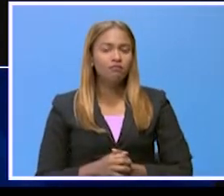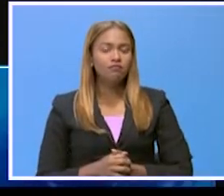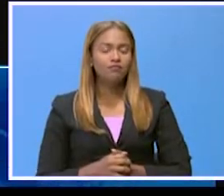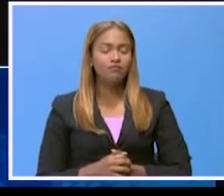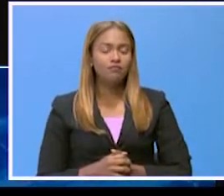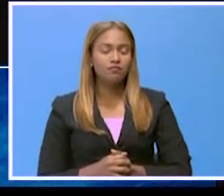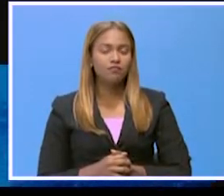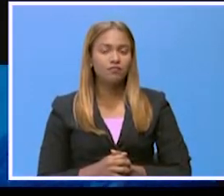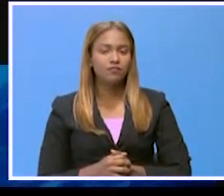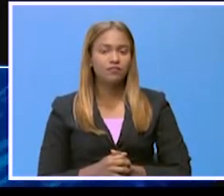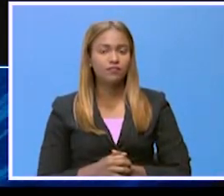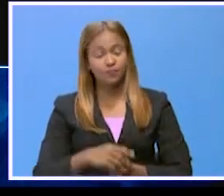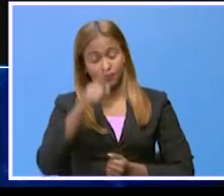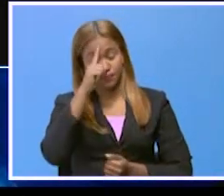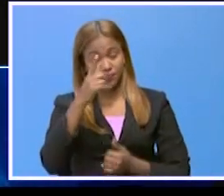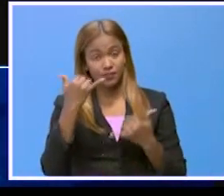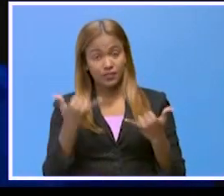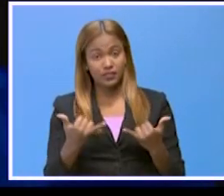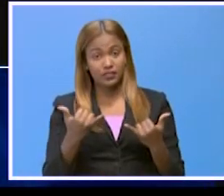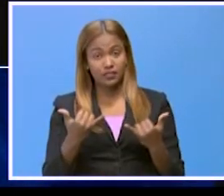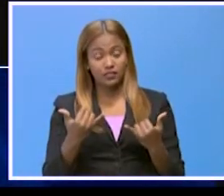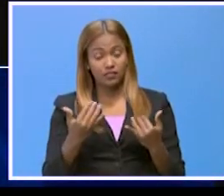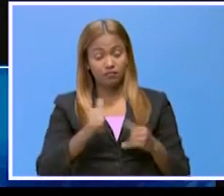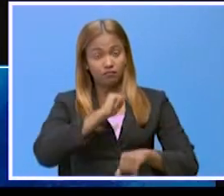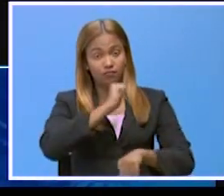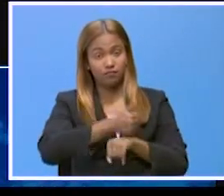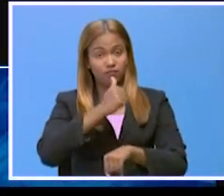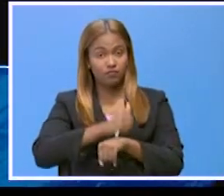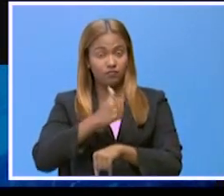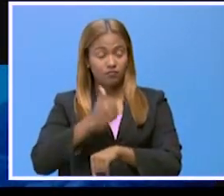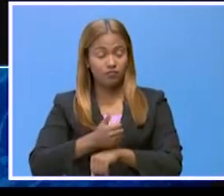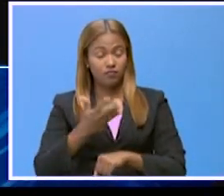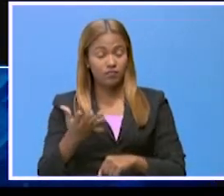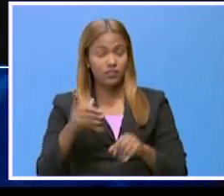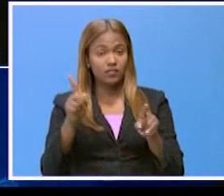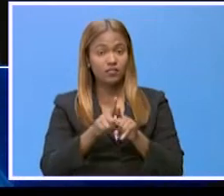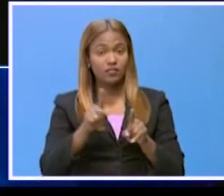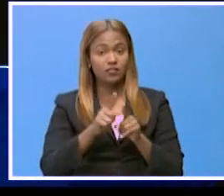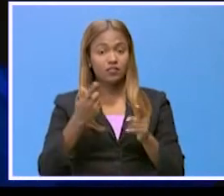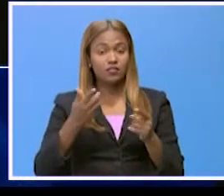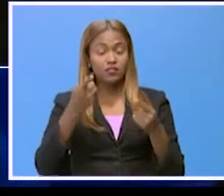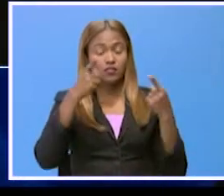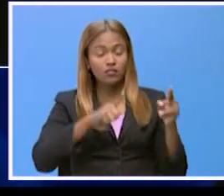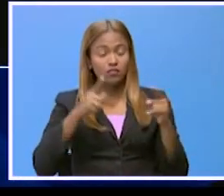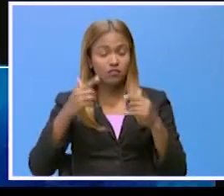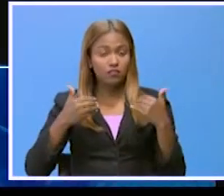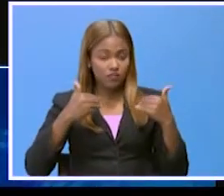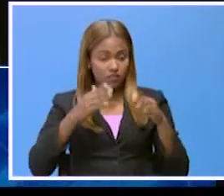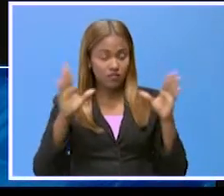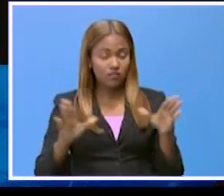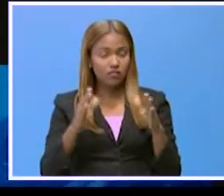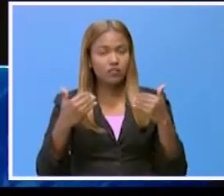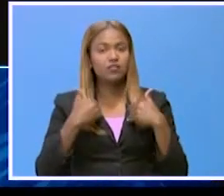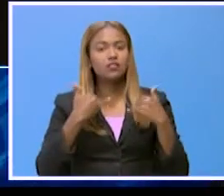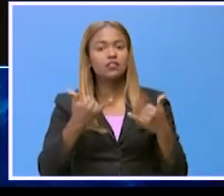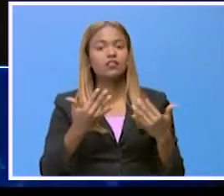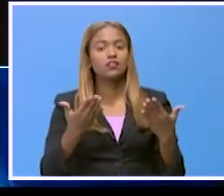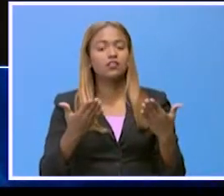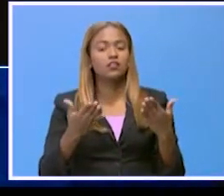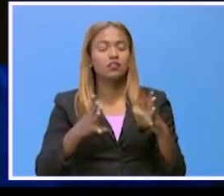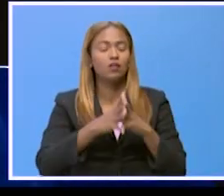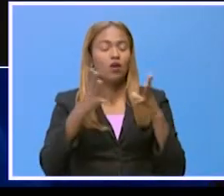a nivel de contratación no al nivel de reducción guardan diferencias